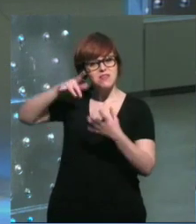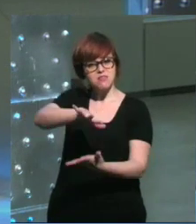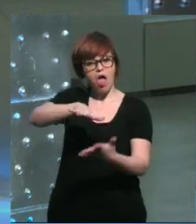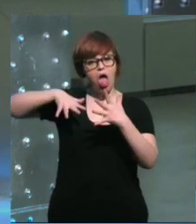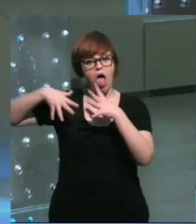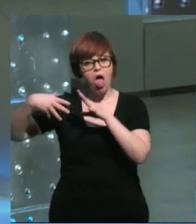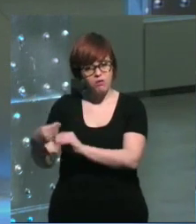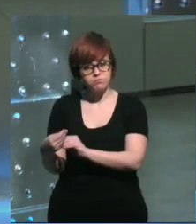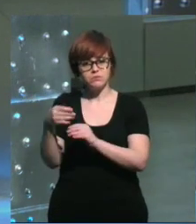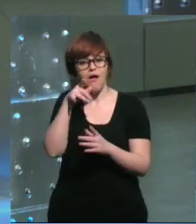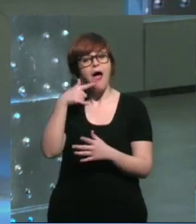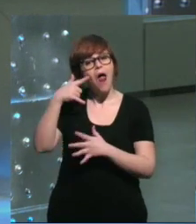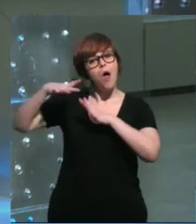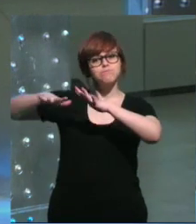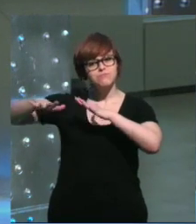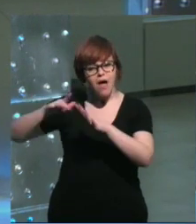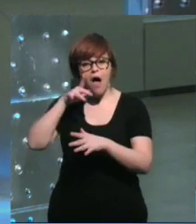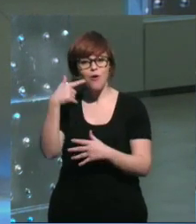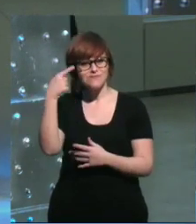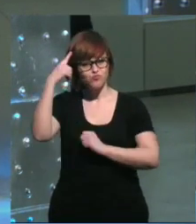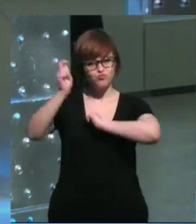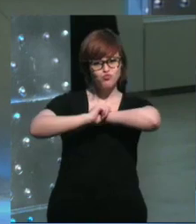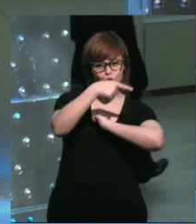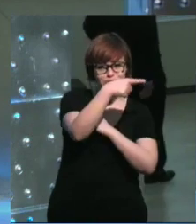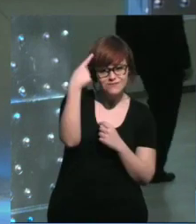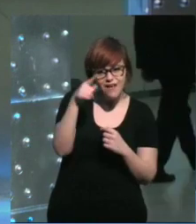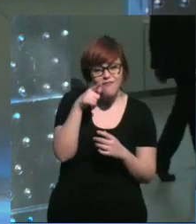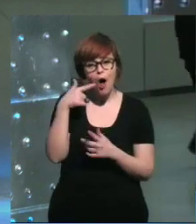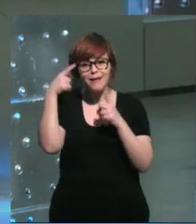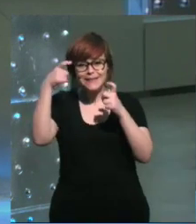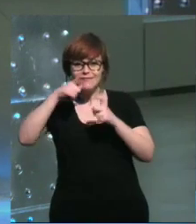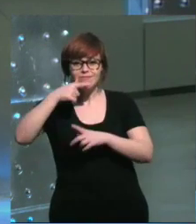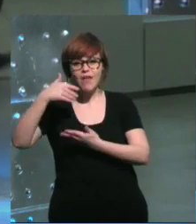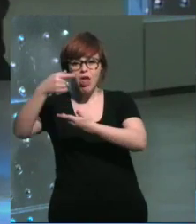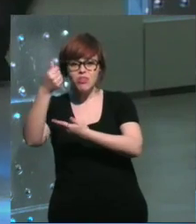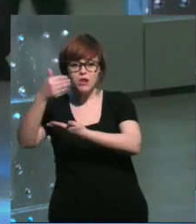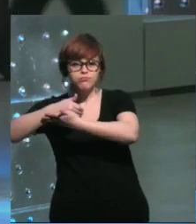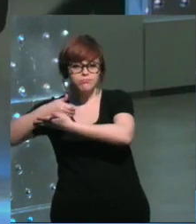hora de comunicar, a la hora de movilizar, a la hora de organizar, a la hora de recaudar dinero, etcétera, etcétera.